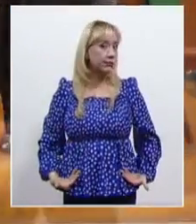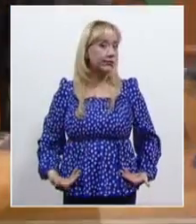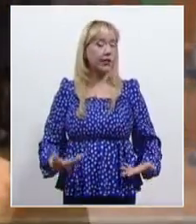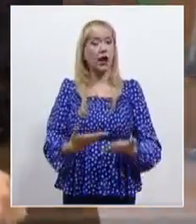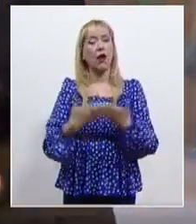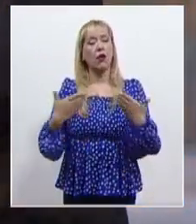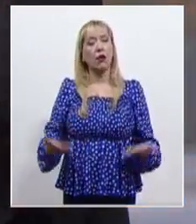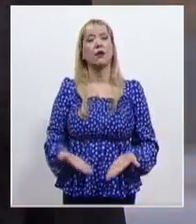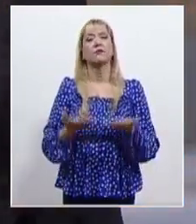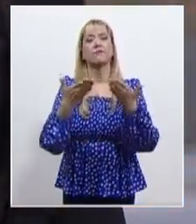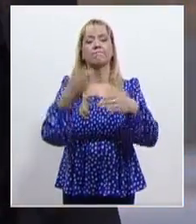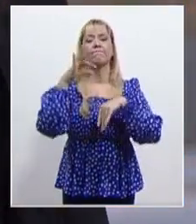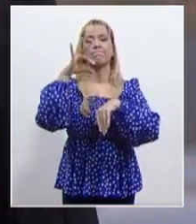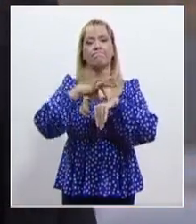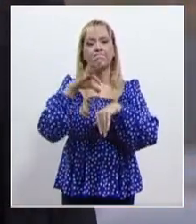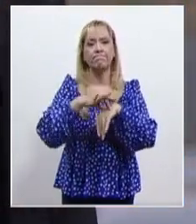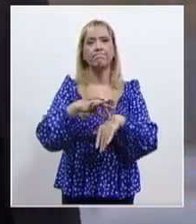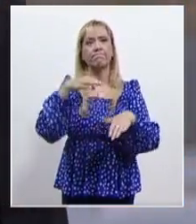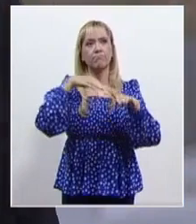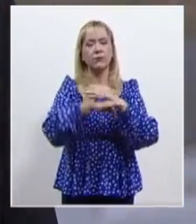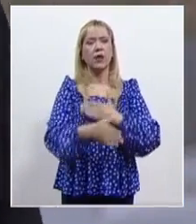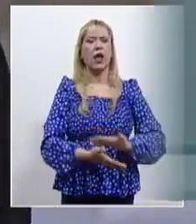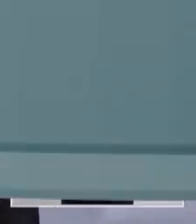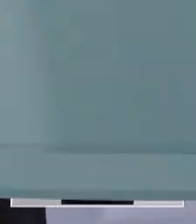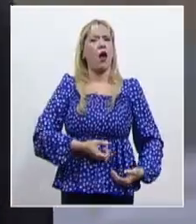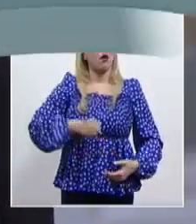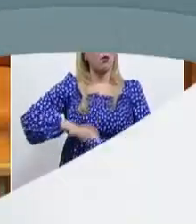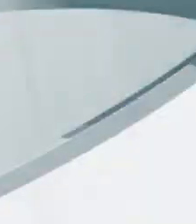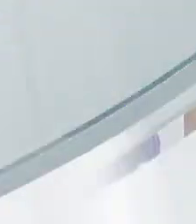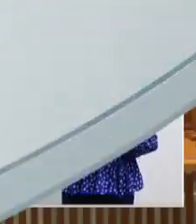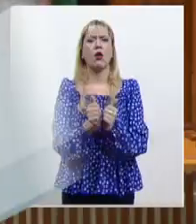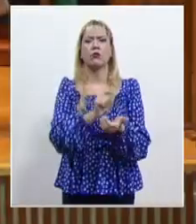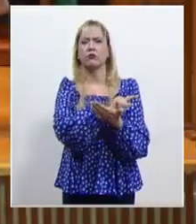acceso a servicios de salud de calidad.